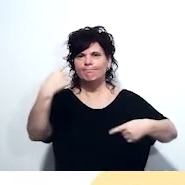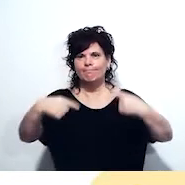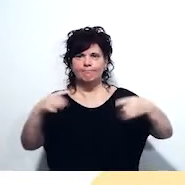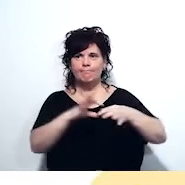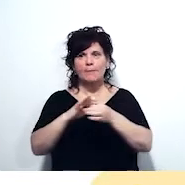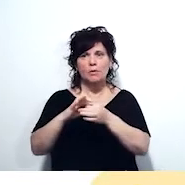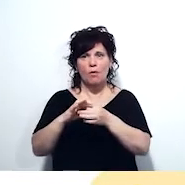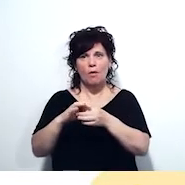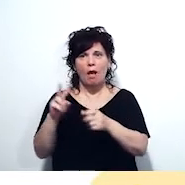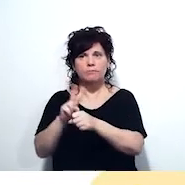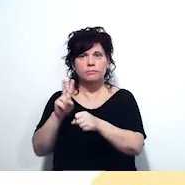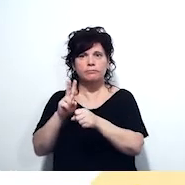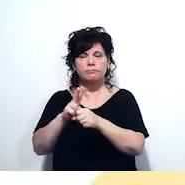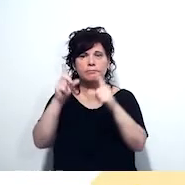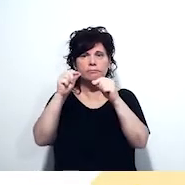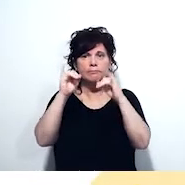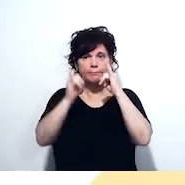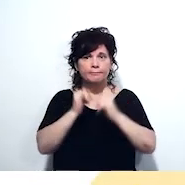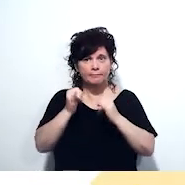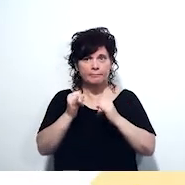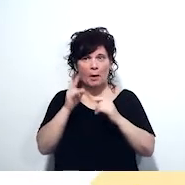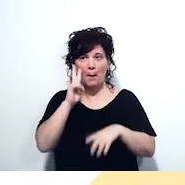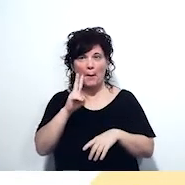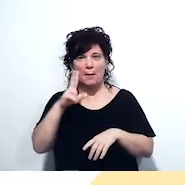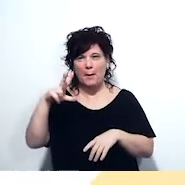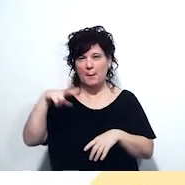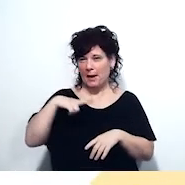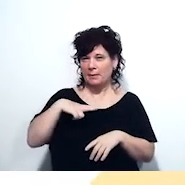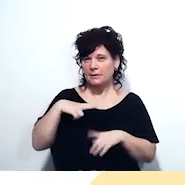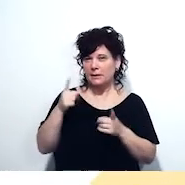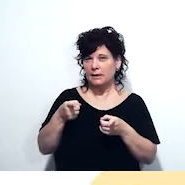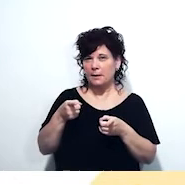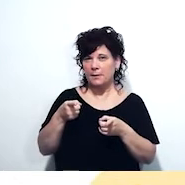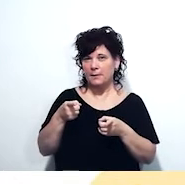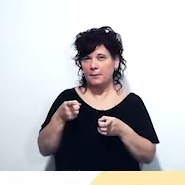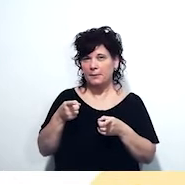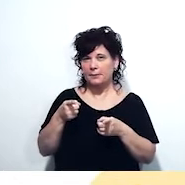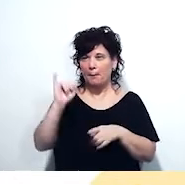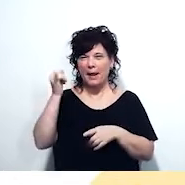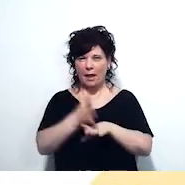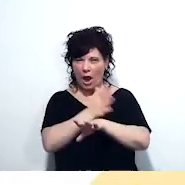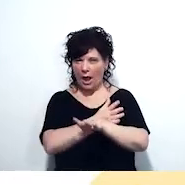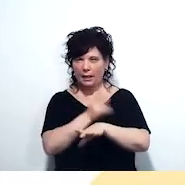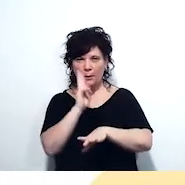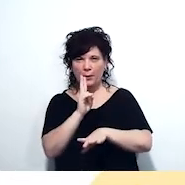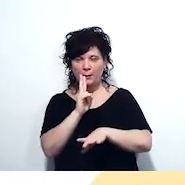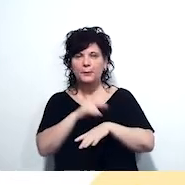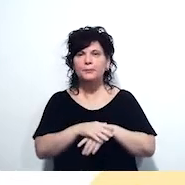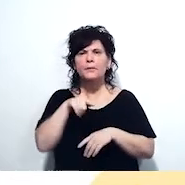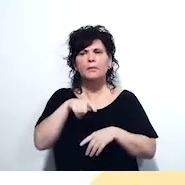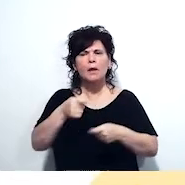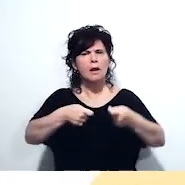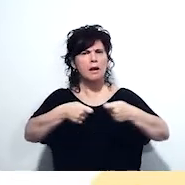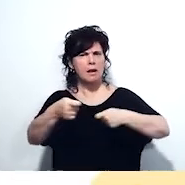la protección de datos personales, con el tema de privacidad, que lo vimos en algunos videos anteriores. Esto es lo